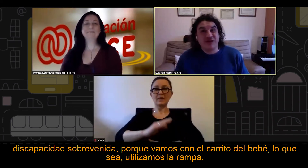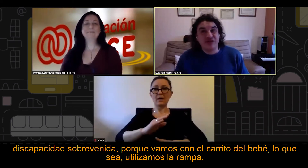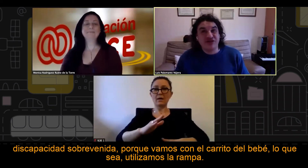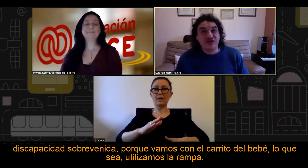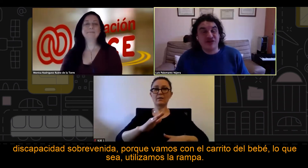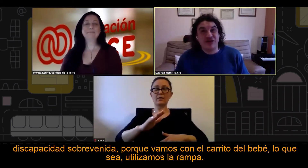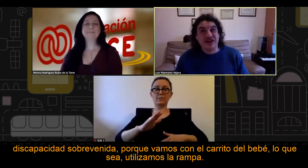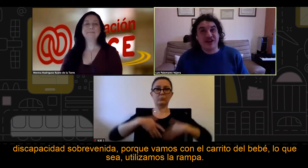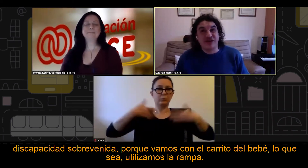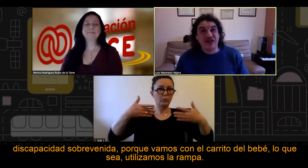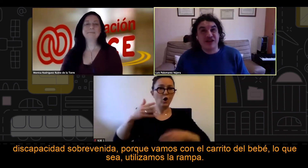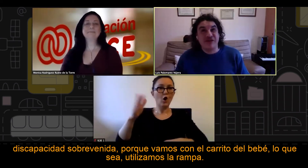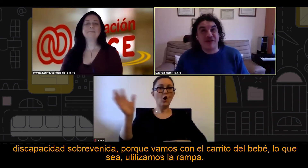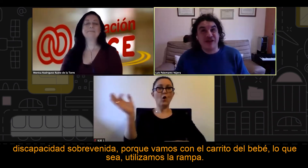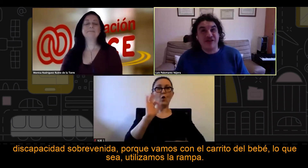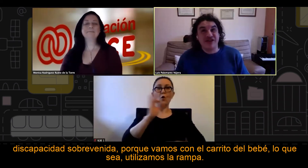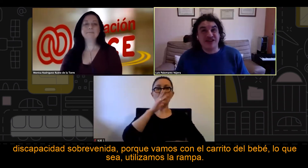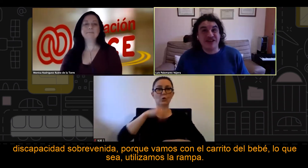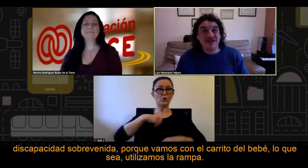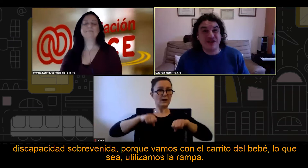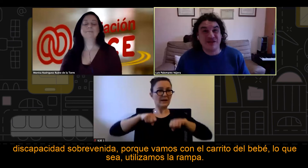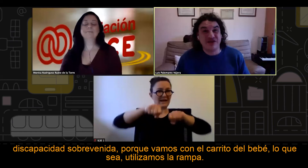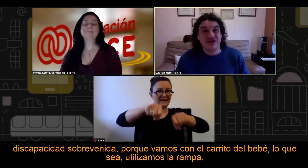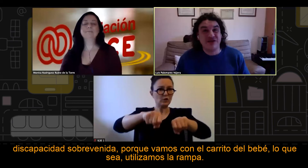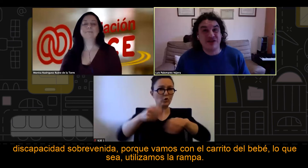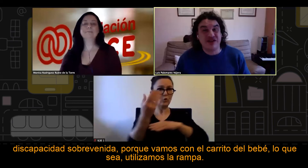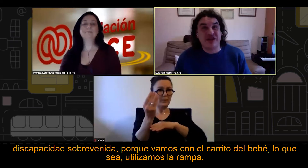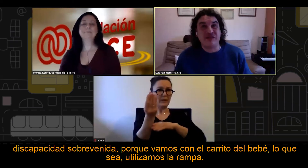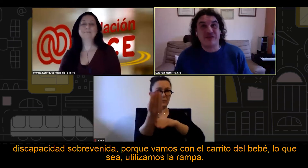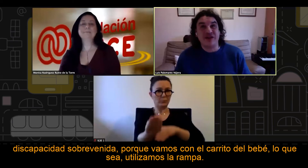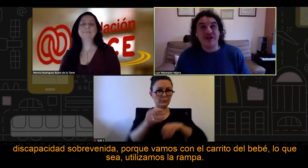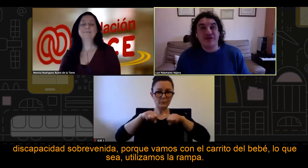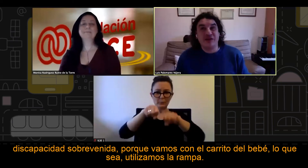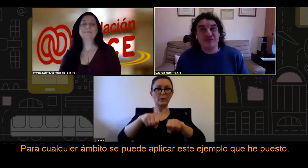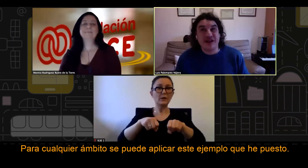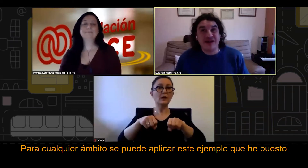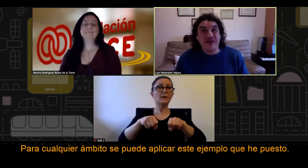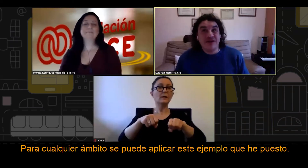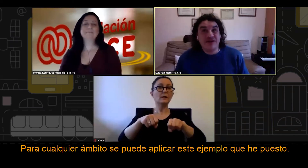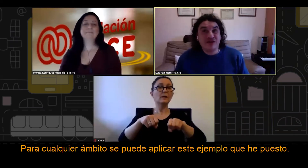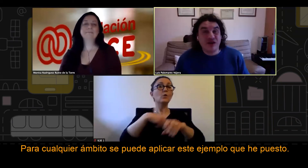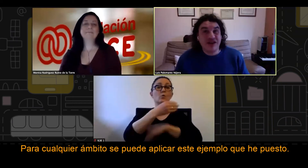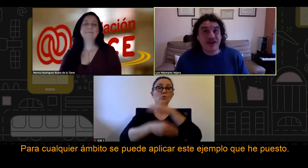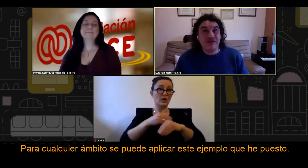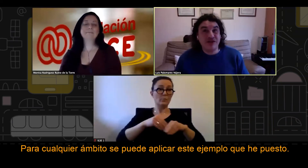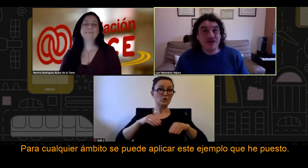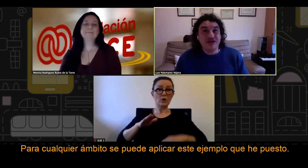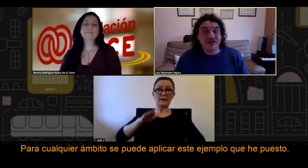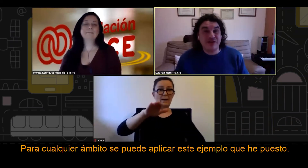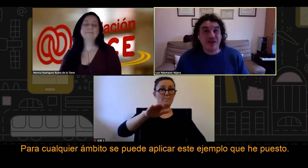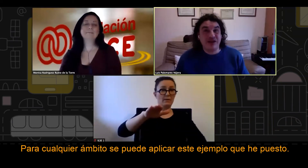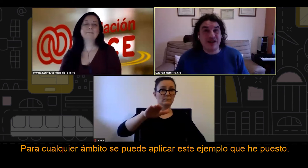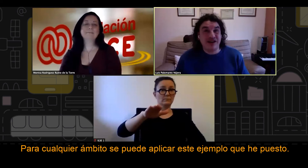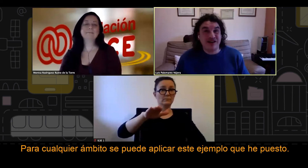porque vamos con el carrito del bebé, lo que sea, utilizamos la rampa. Bueno, pues para cualquier ámbito se